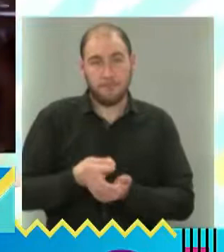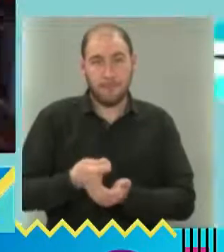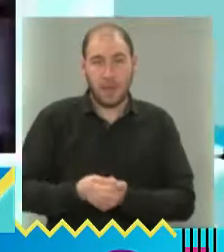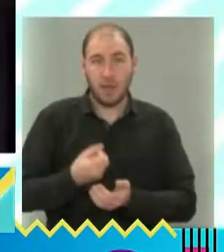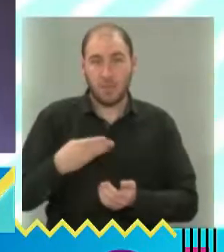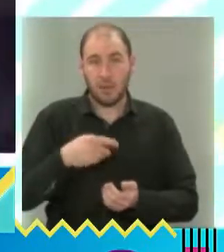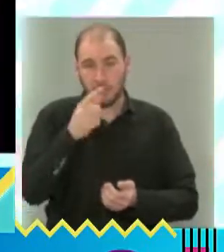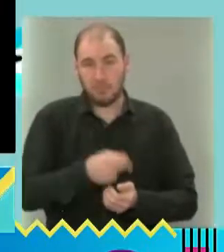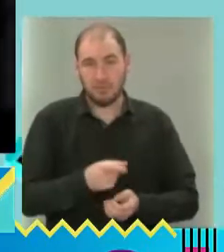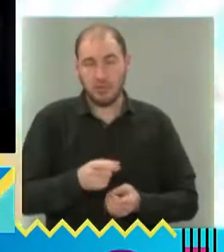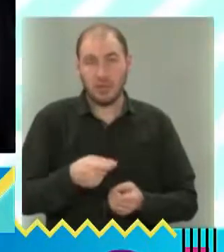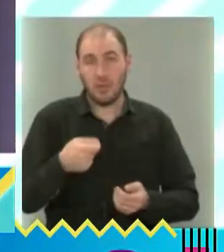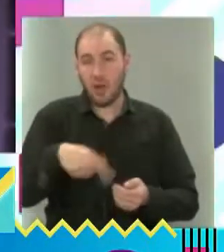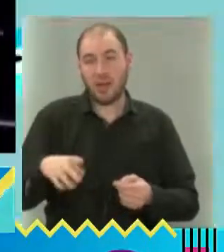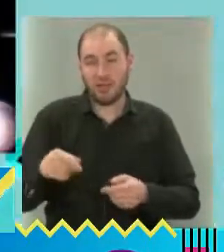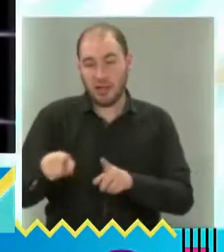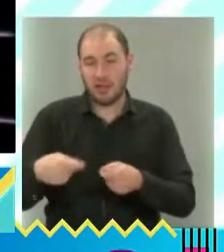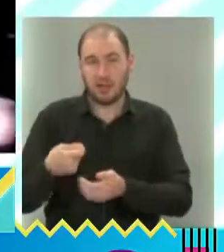porque le cobran a la gente en la caja,